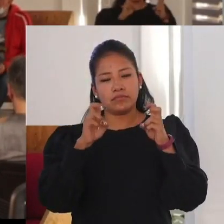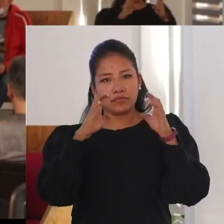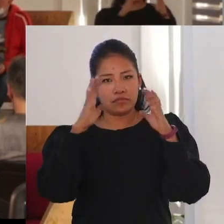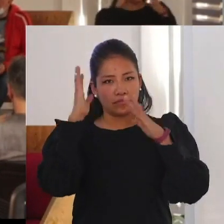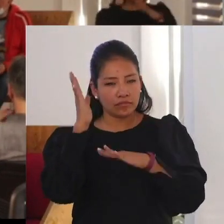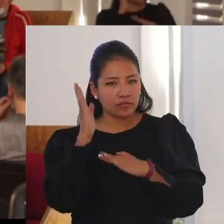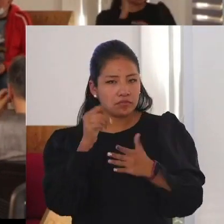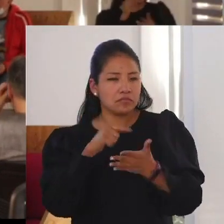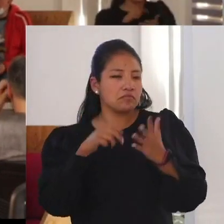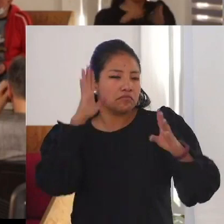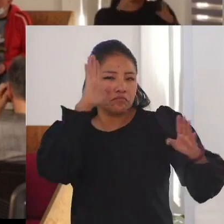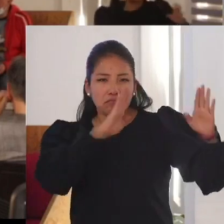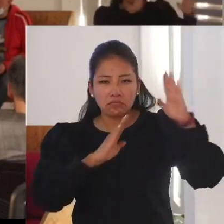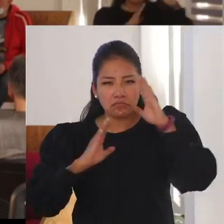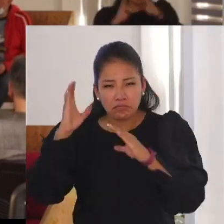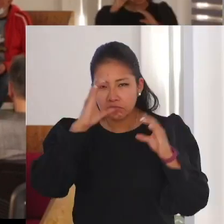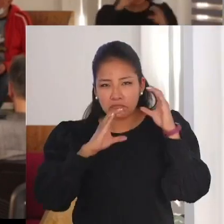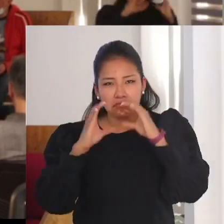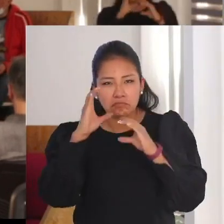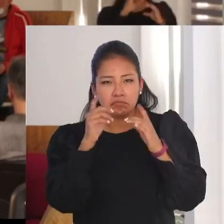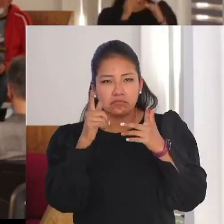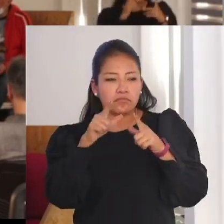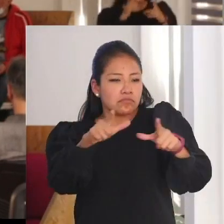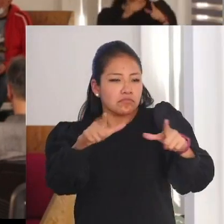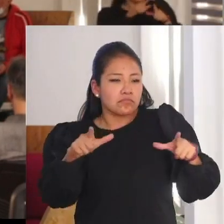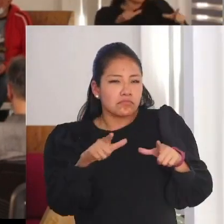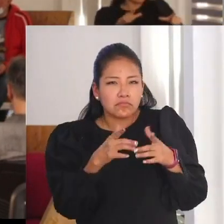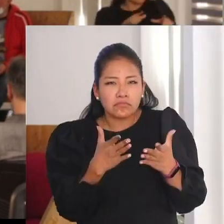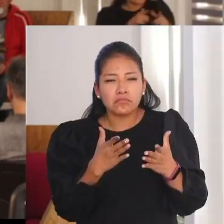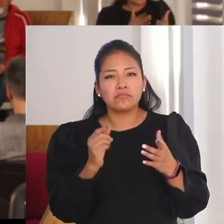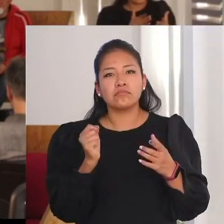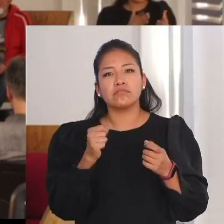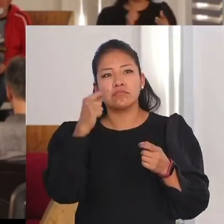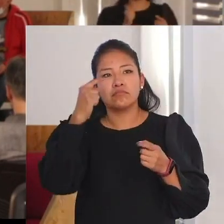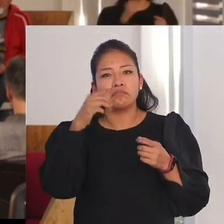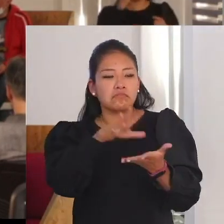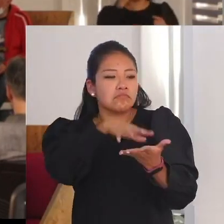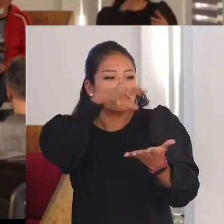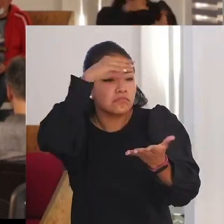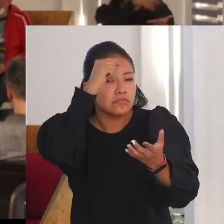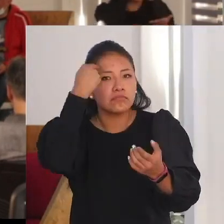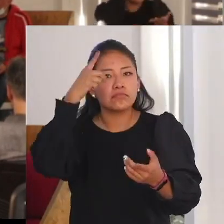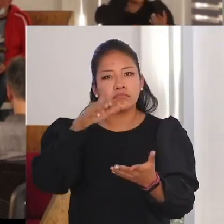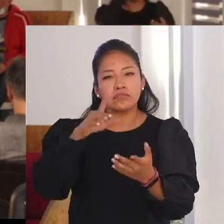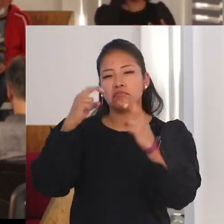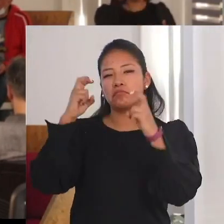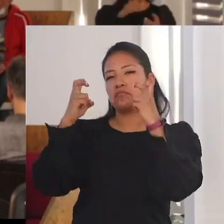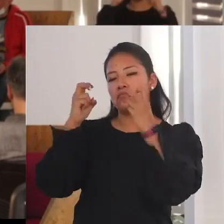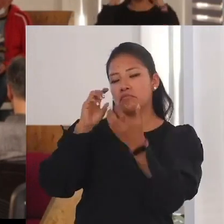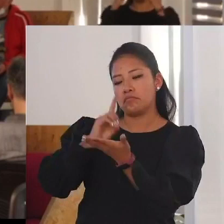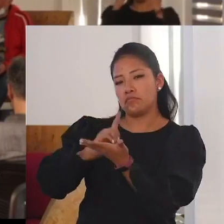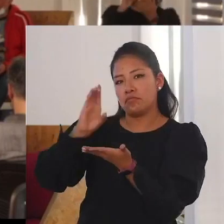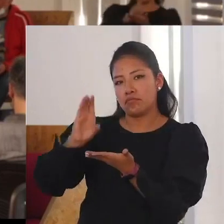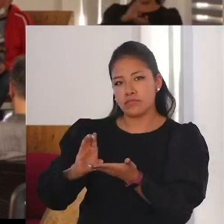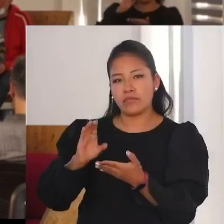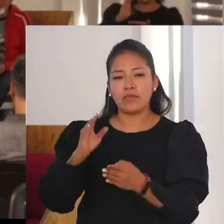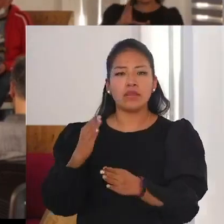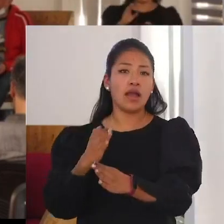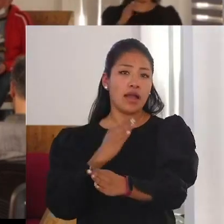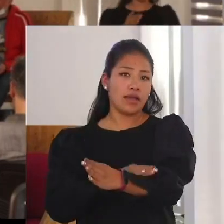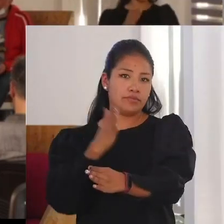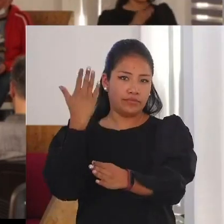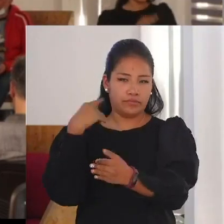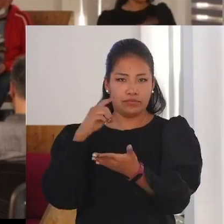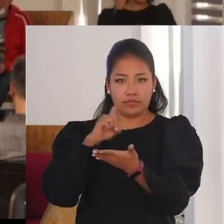escenarios o pretende Buscar escenarios de aprendizajes sobre las discapacidades el seminario que hemos llevado al laboratorio que hemos llevado a cabo